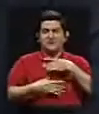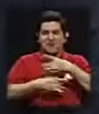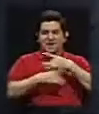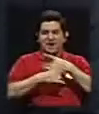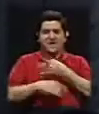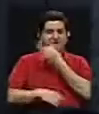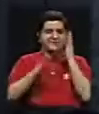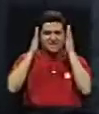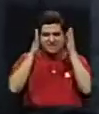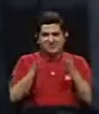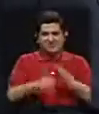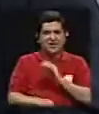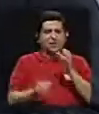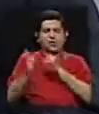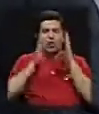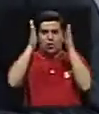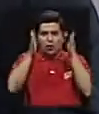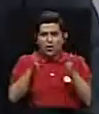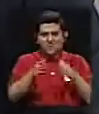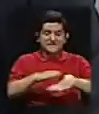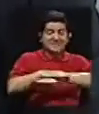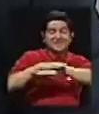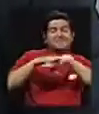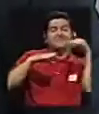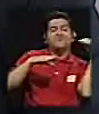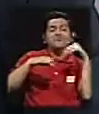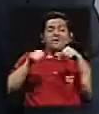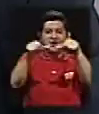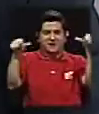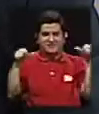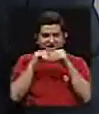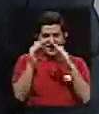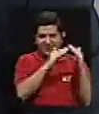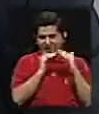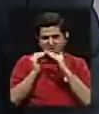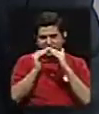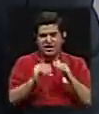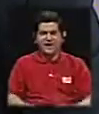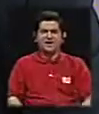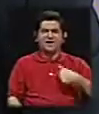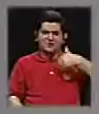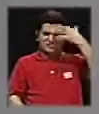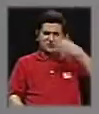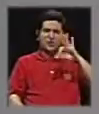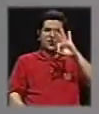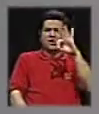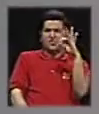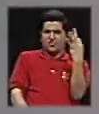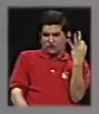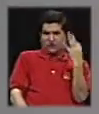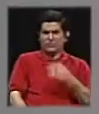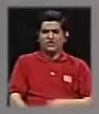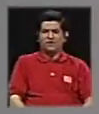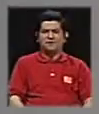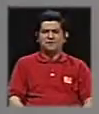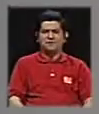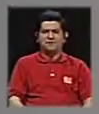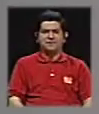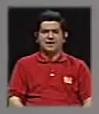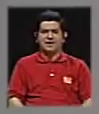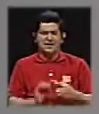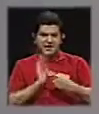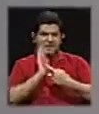de finqueros o de comerciantes externos a la comunidad. Creo que una de las formas